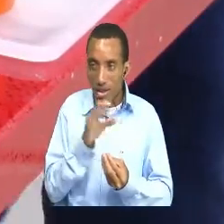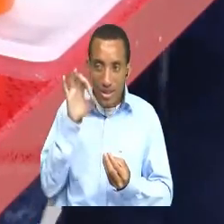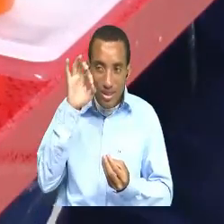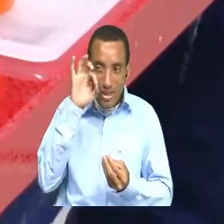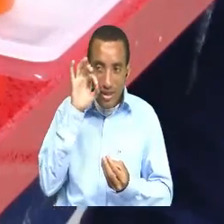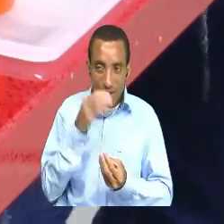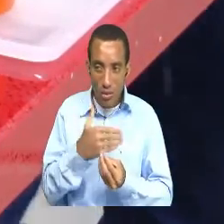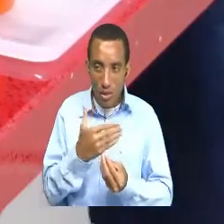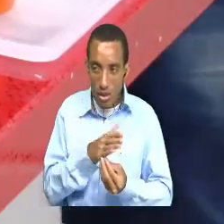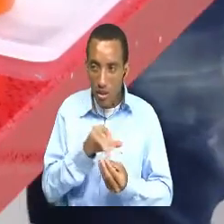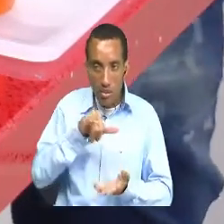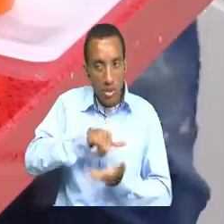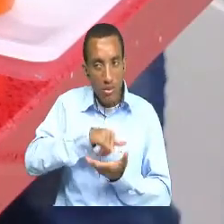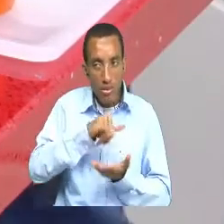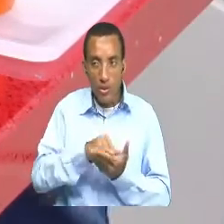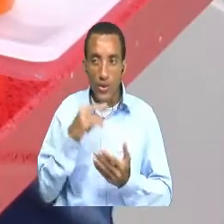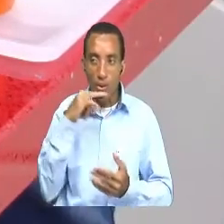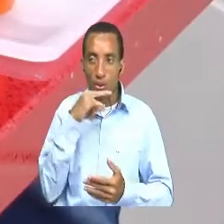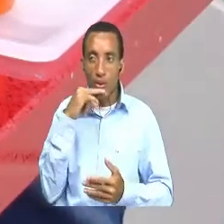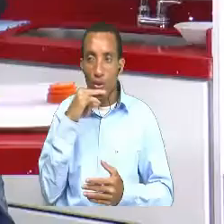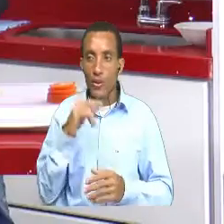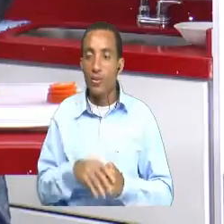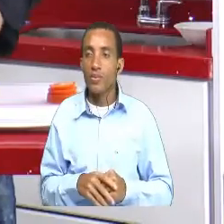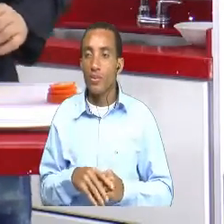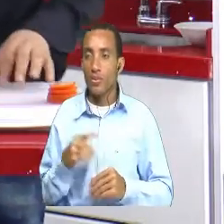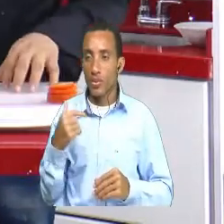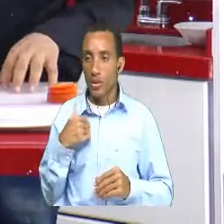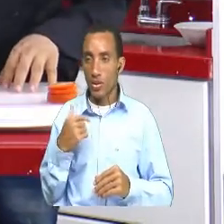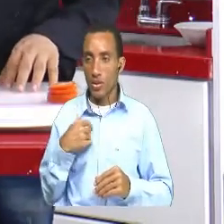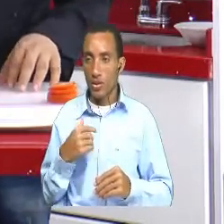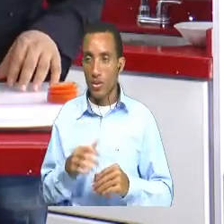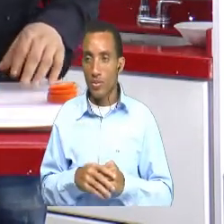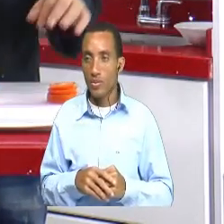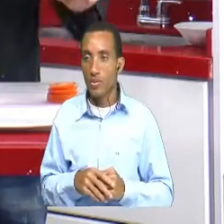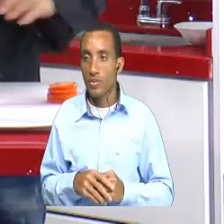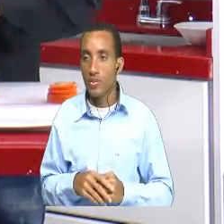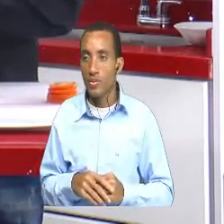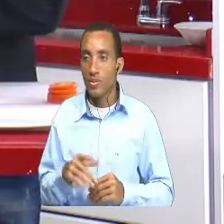hoy que trabaje tras un molde citó gracia roche